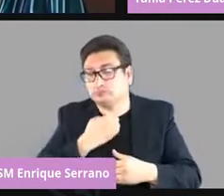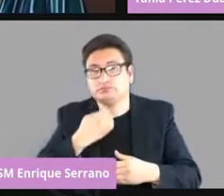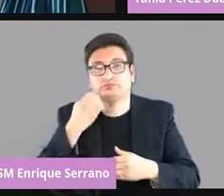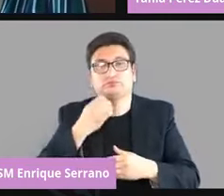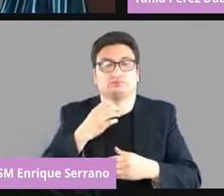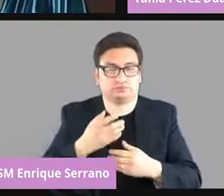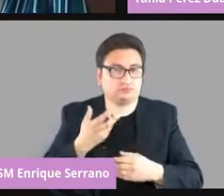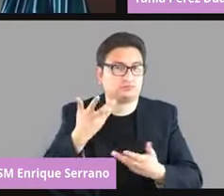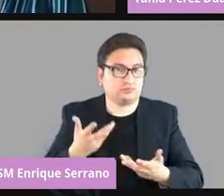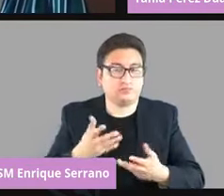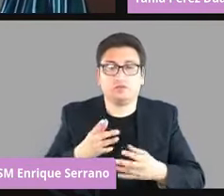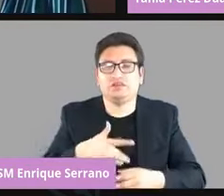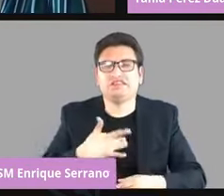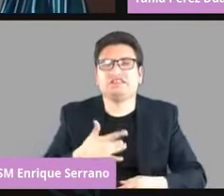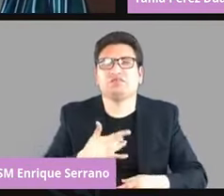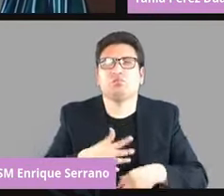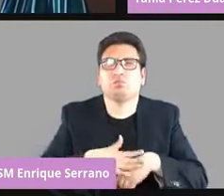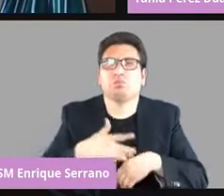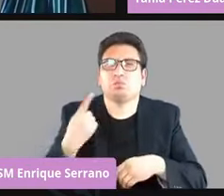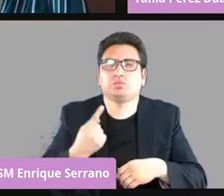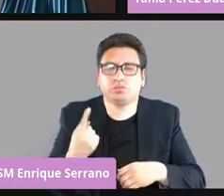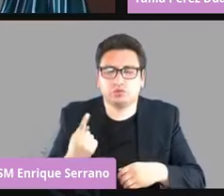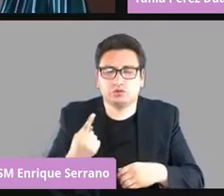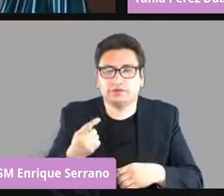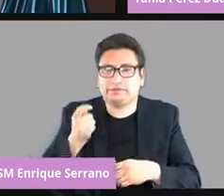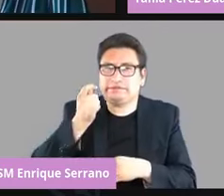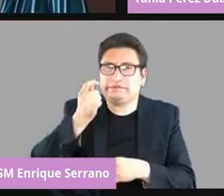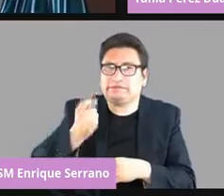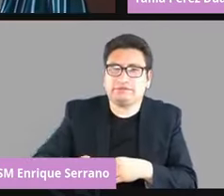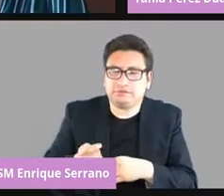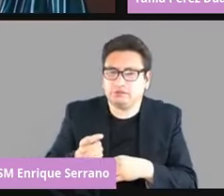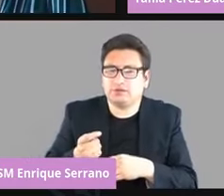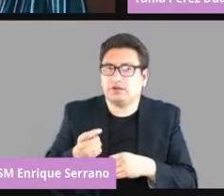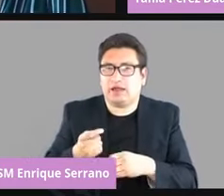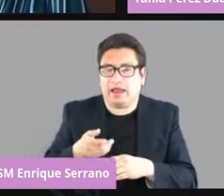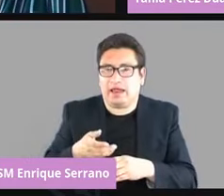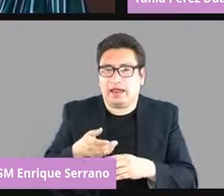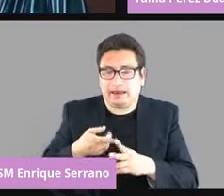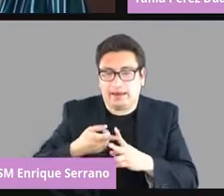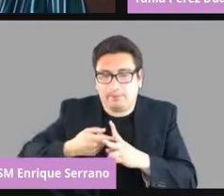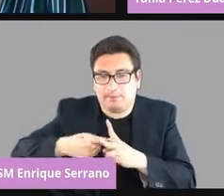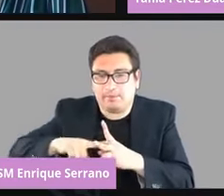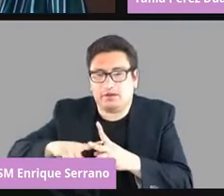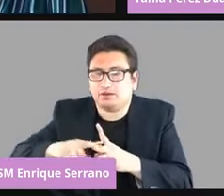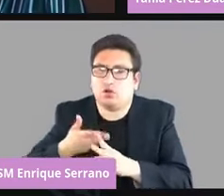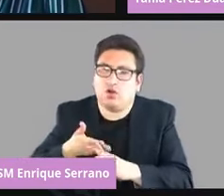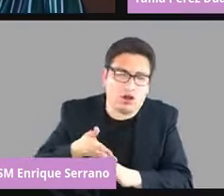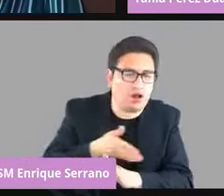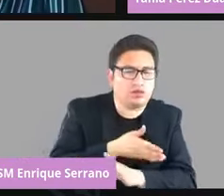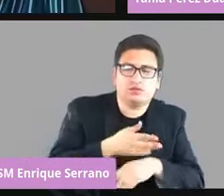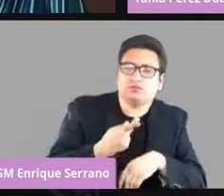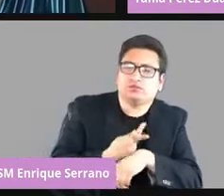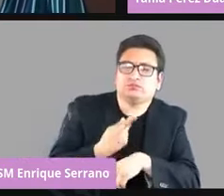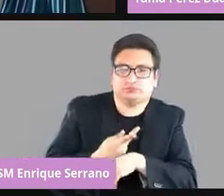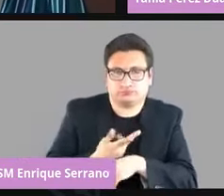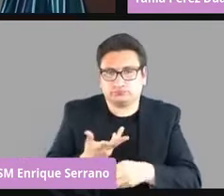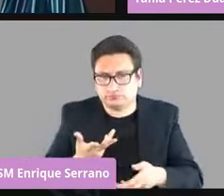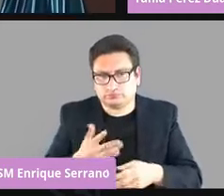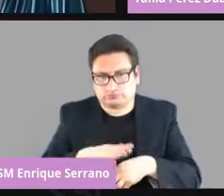un detonante, o sea, si realmente hay algo que suceda antes, digo, está muy, muy chiquito. Entonces